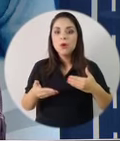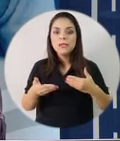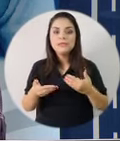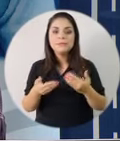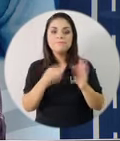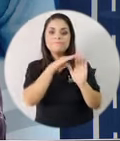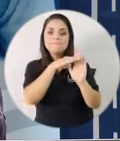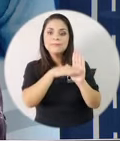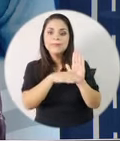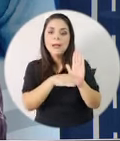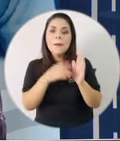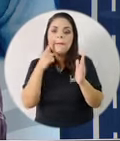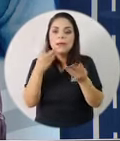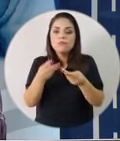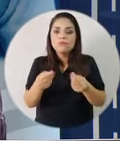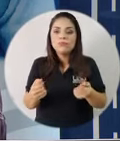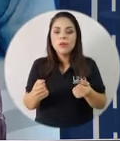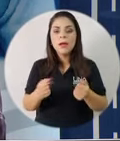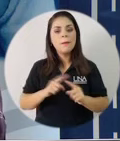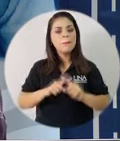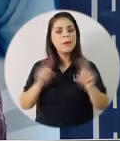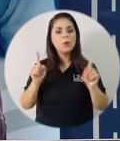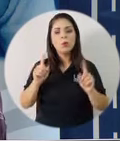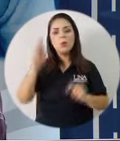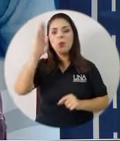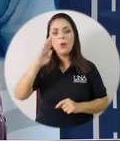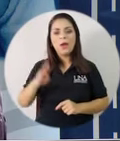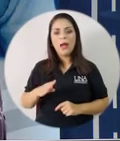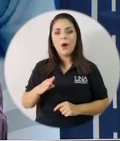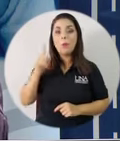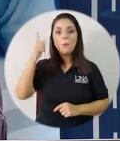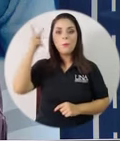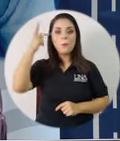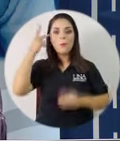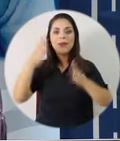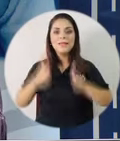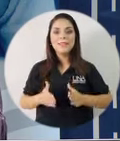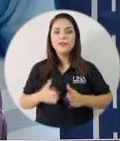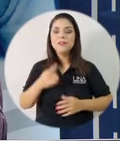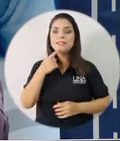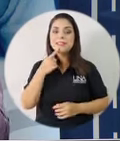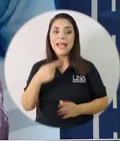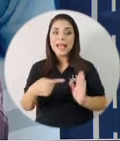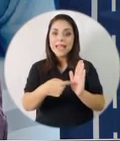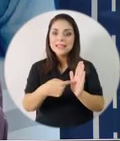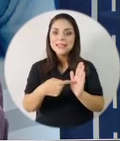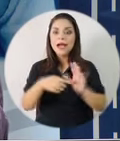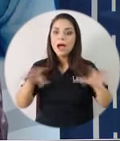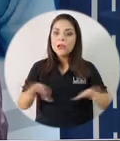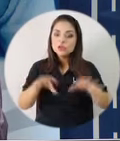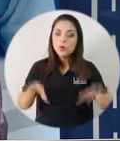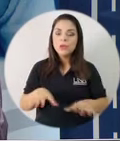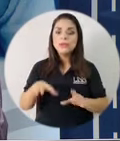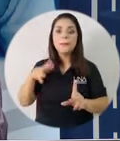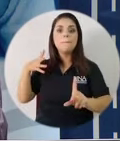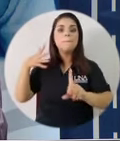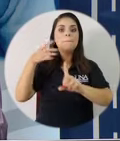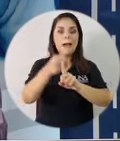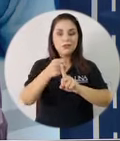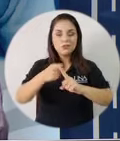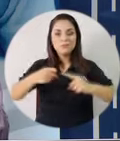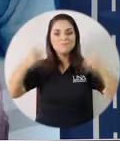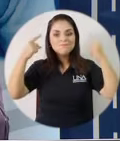esa problemática. Pero muy rara vez vamos a ver a un político diciendo cuáles son las probabilidades de éxito o cuál es el impacto potencial que esas acciones